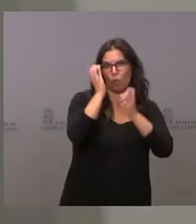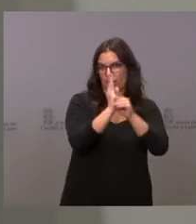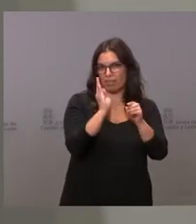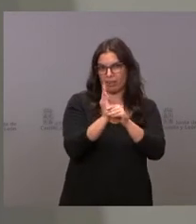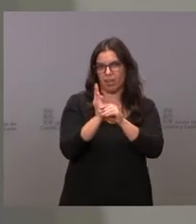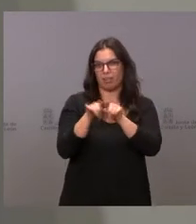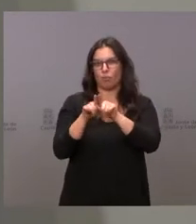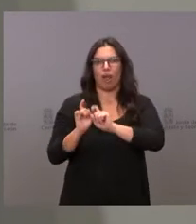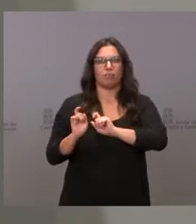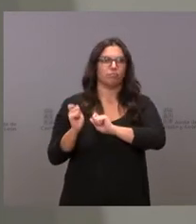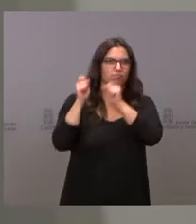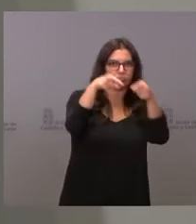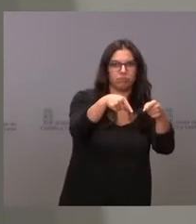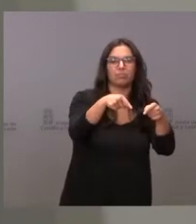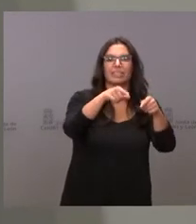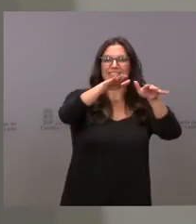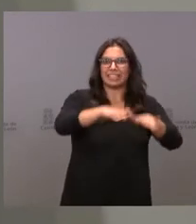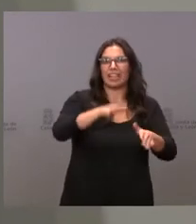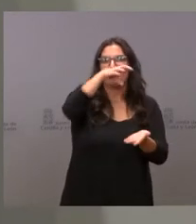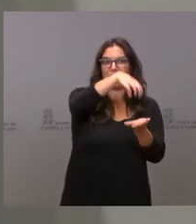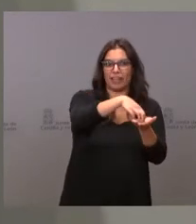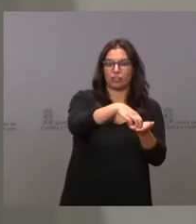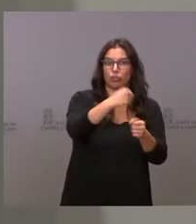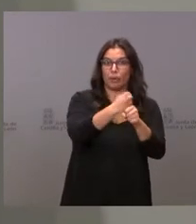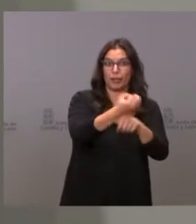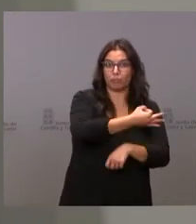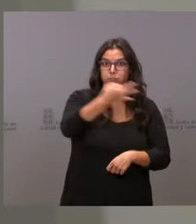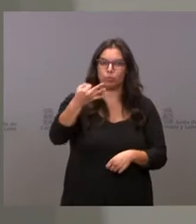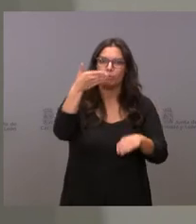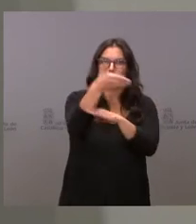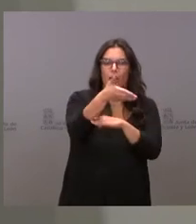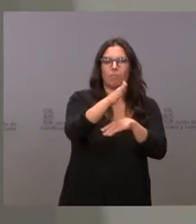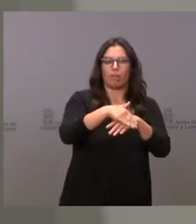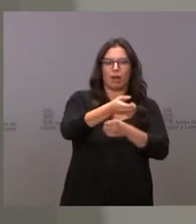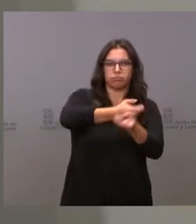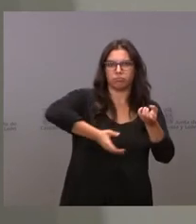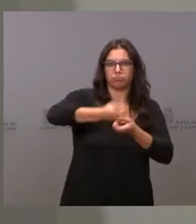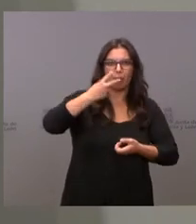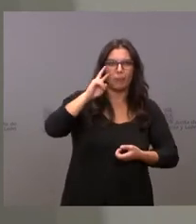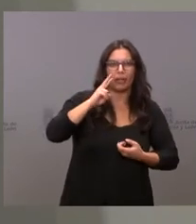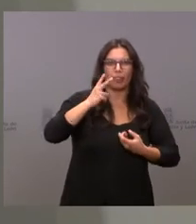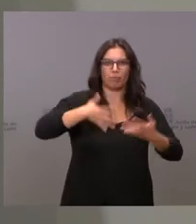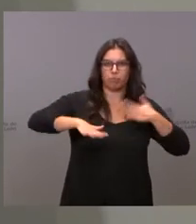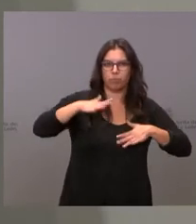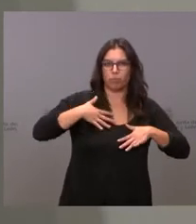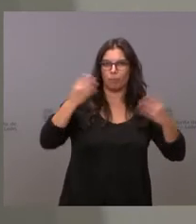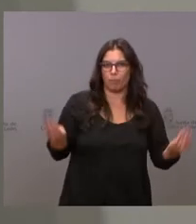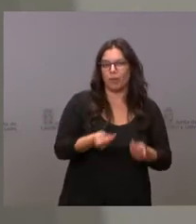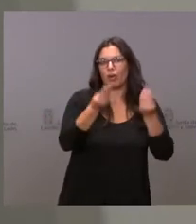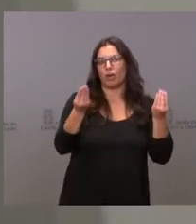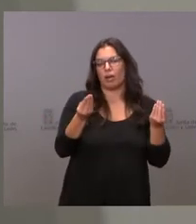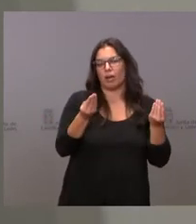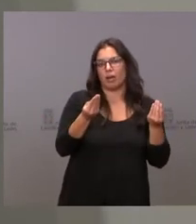de generar estancias en centros de excelencia que permitan intercambiar experiencias y mejorar